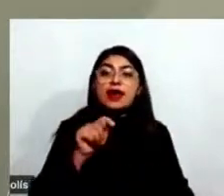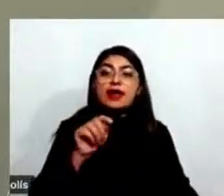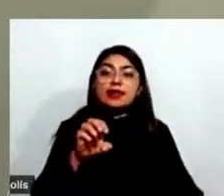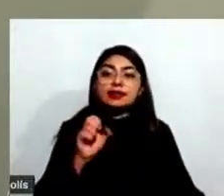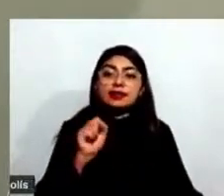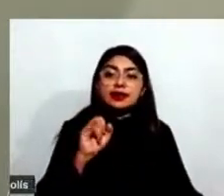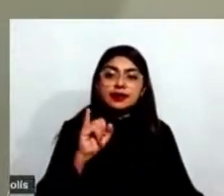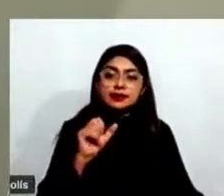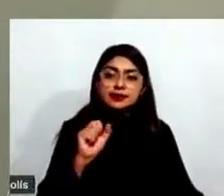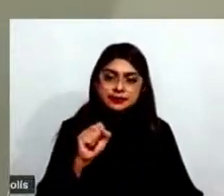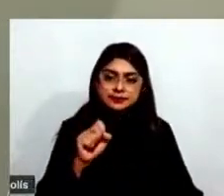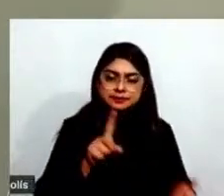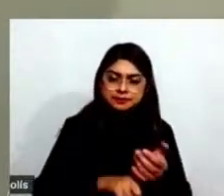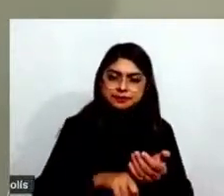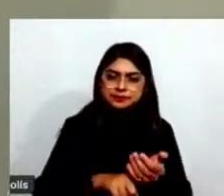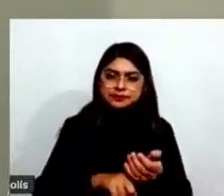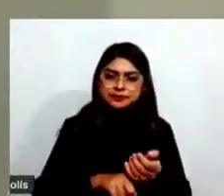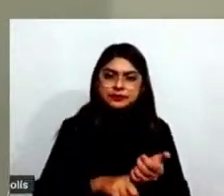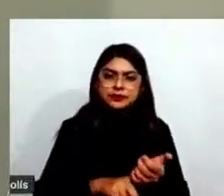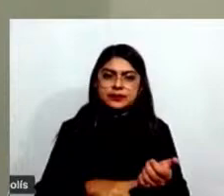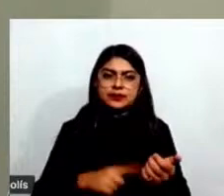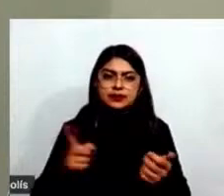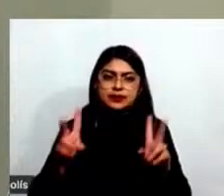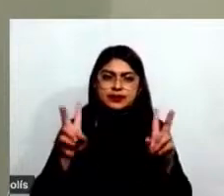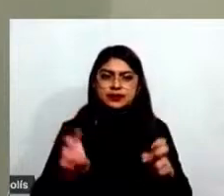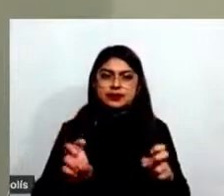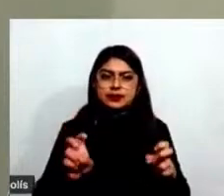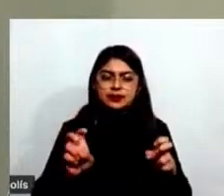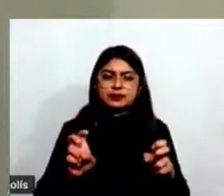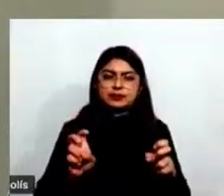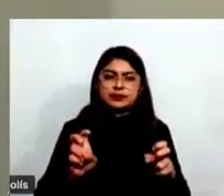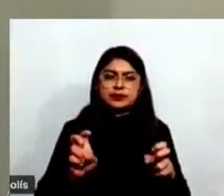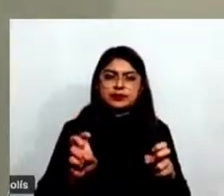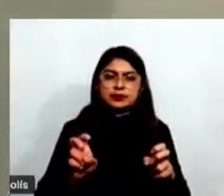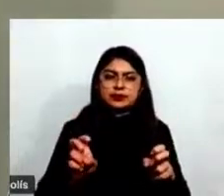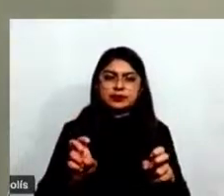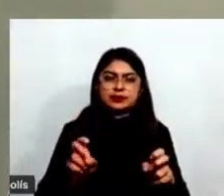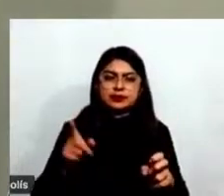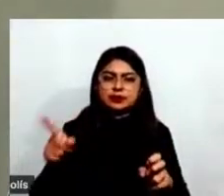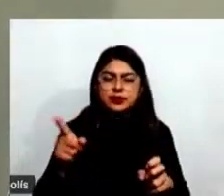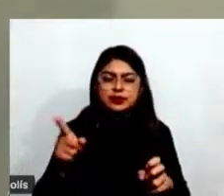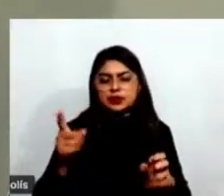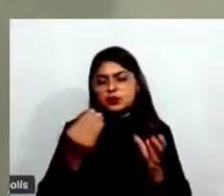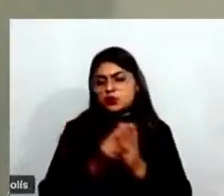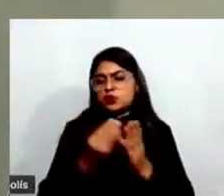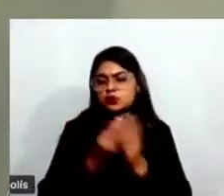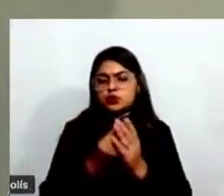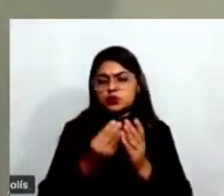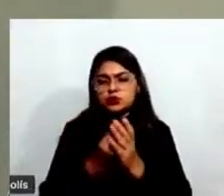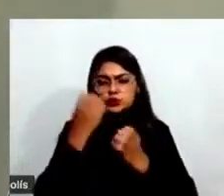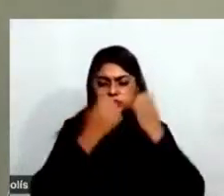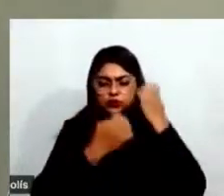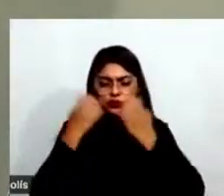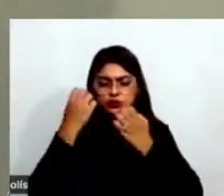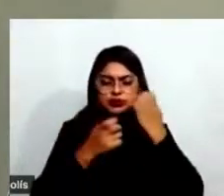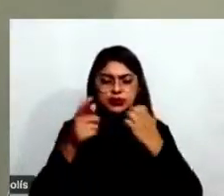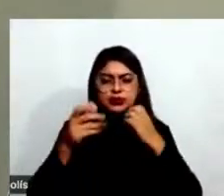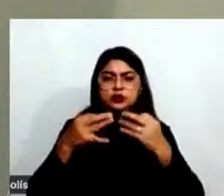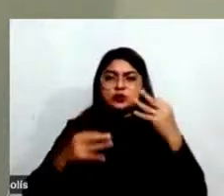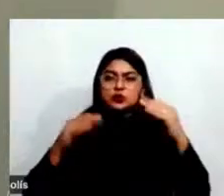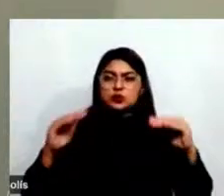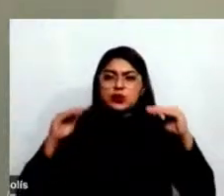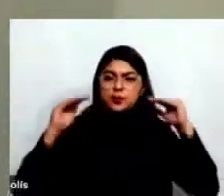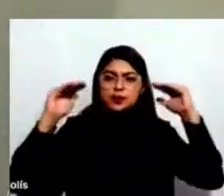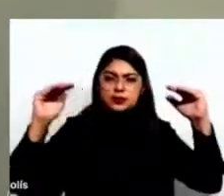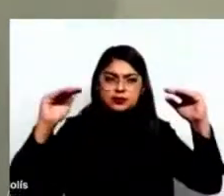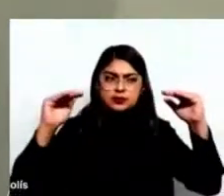una tesis de grado, meramente académica en un curso donde critica a la Suprema Corte de Justicia y vierte unas